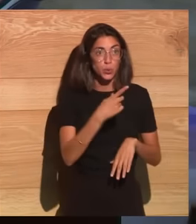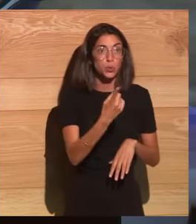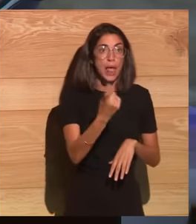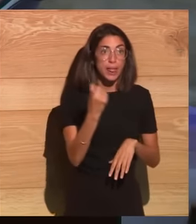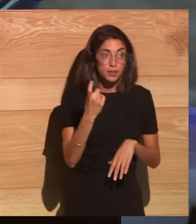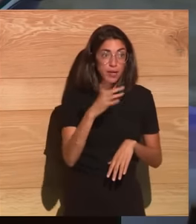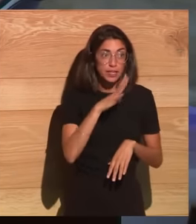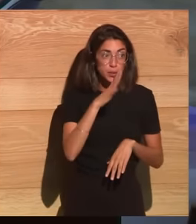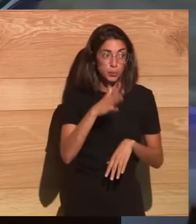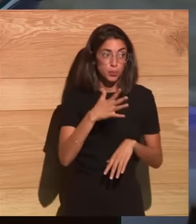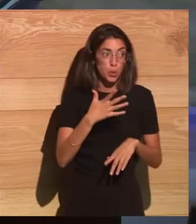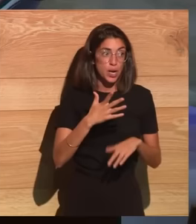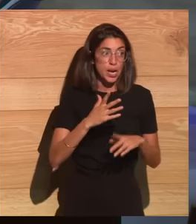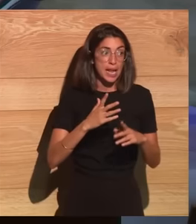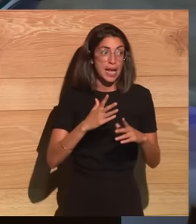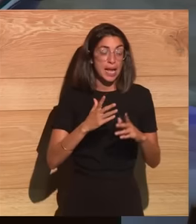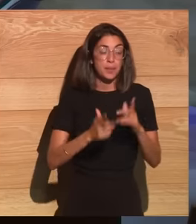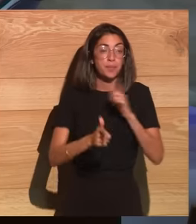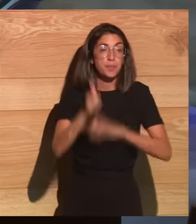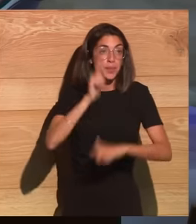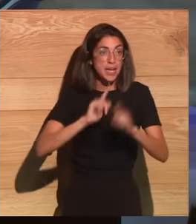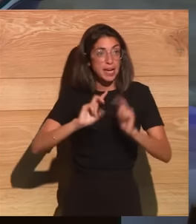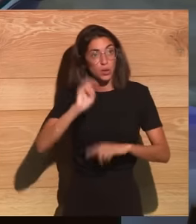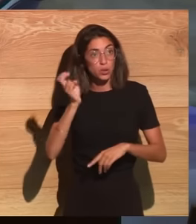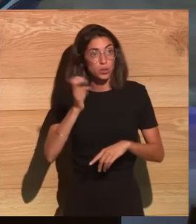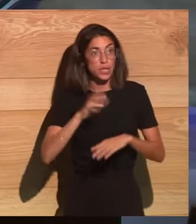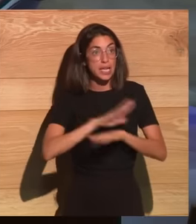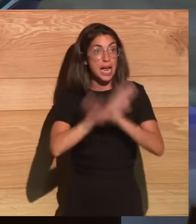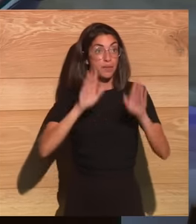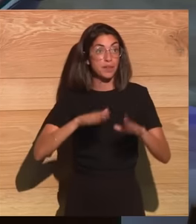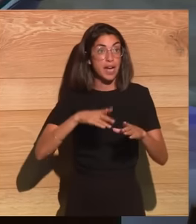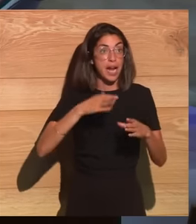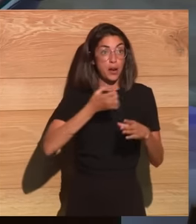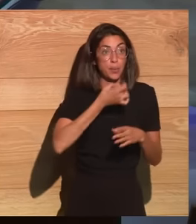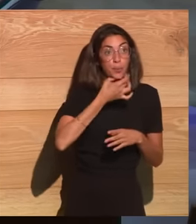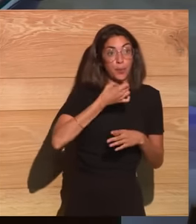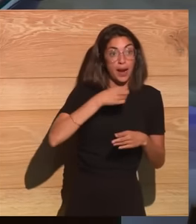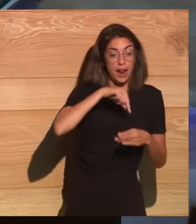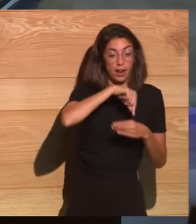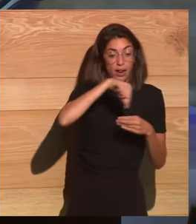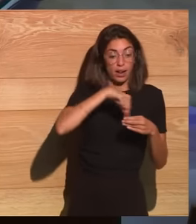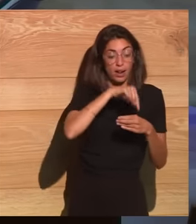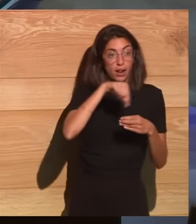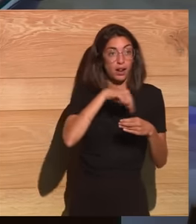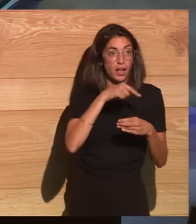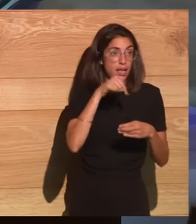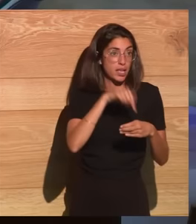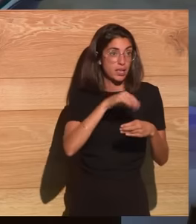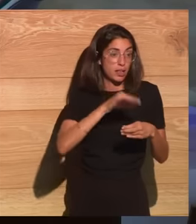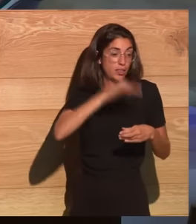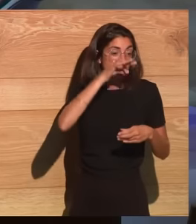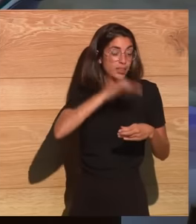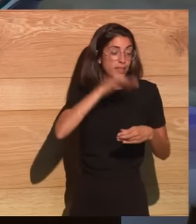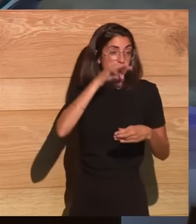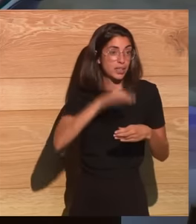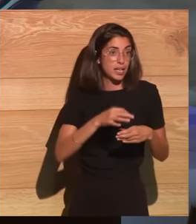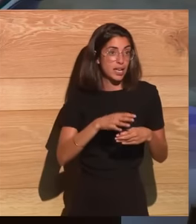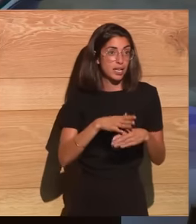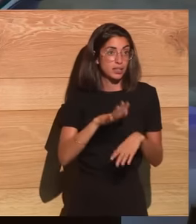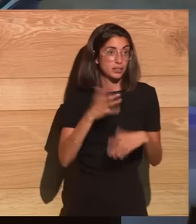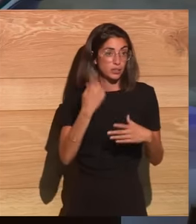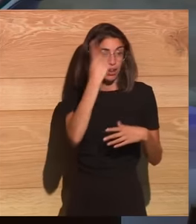día siguiente. Sí. Y él acabó en un Starbucks tomándose una manzanilla. De perdidos con, al río, con, ¿no? Claro. Con cara de he